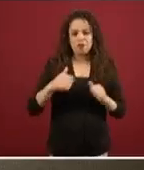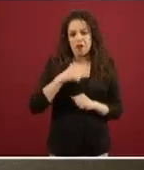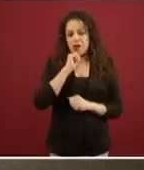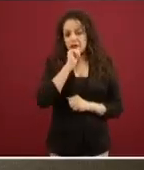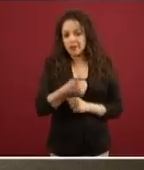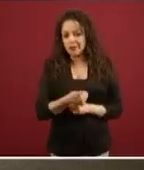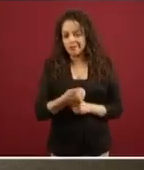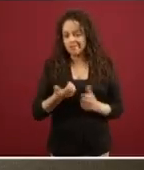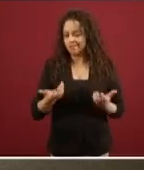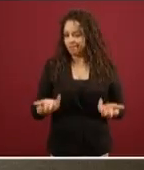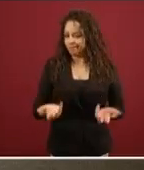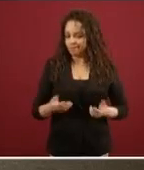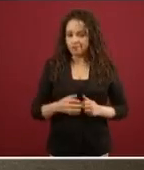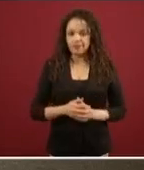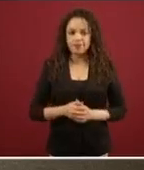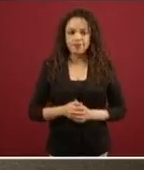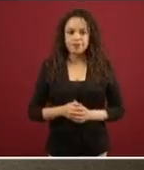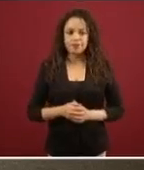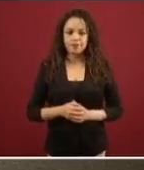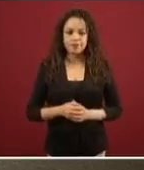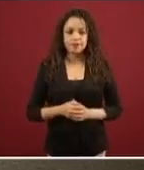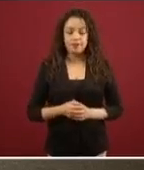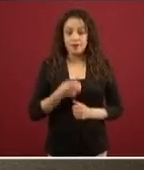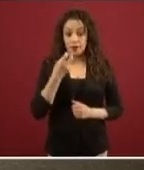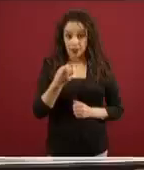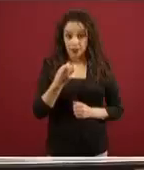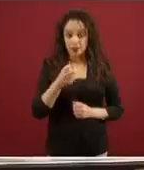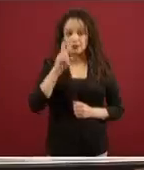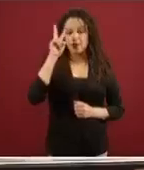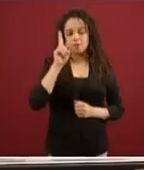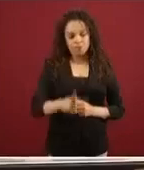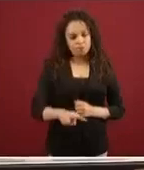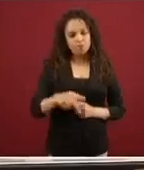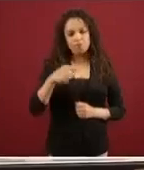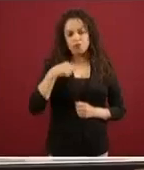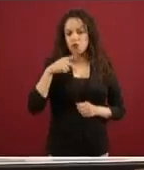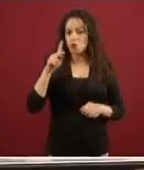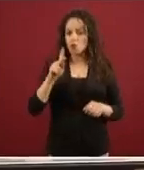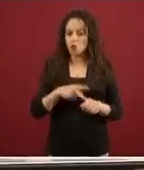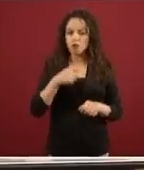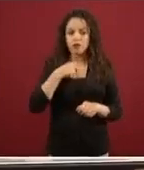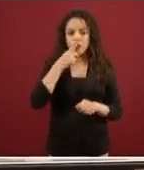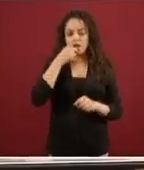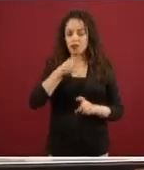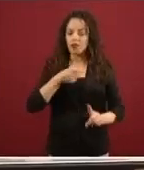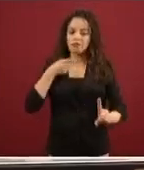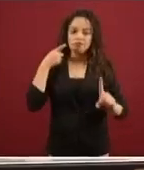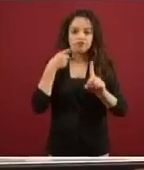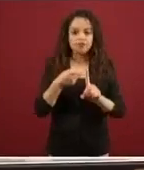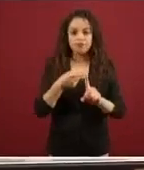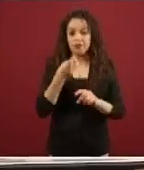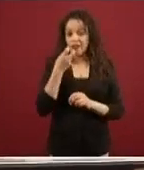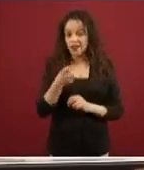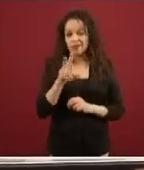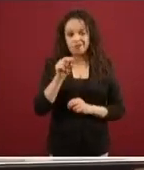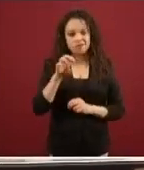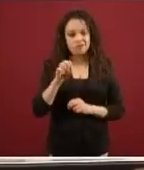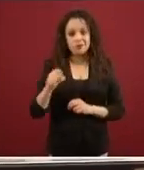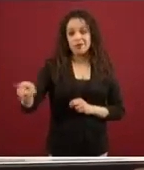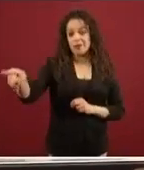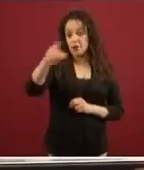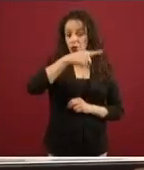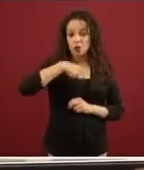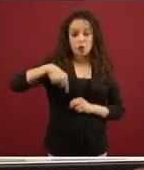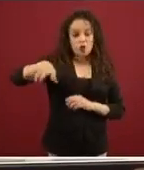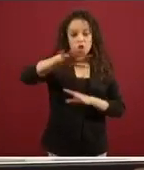Queremos seguir enfatizando que no es el caso. Todas y todos en este país tenemos la posibilidad